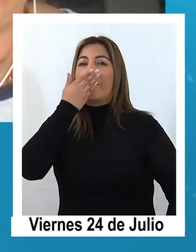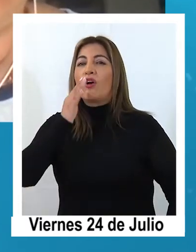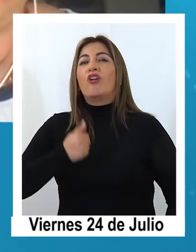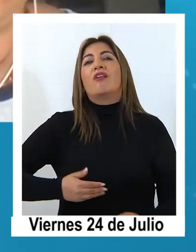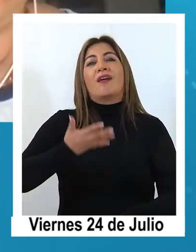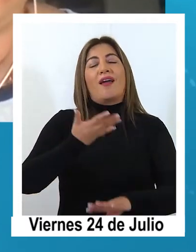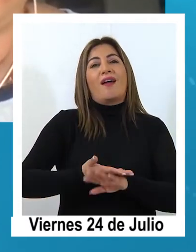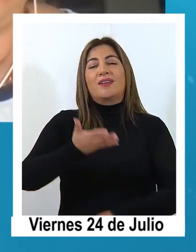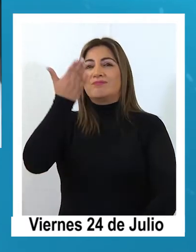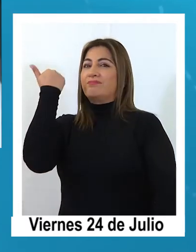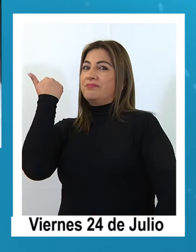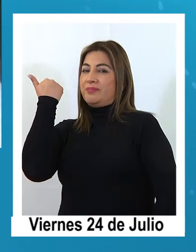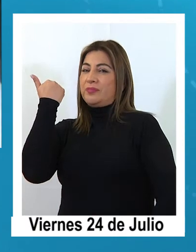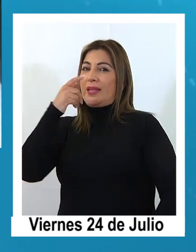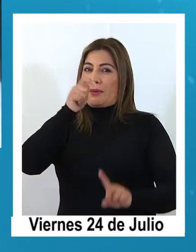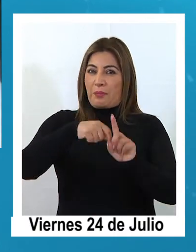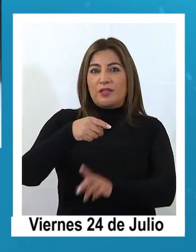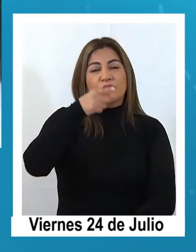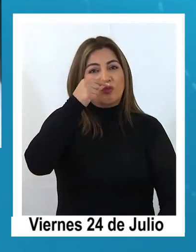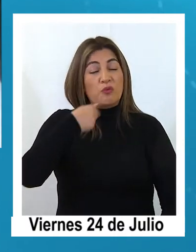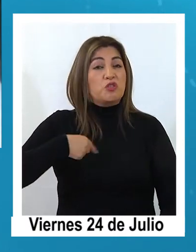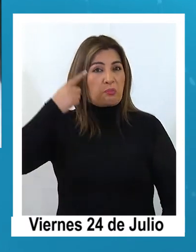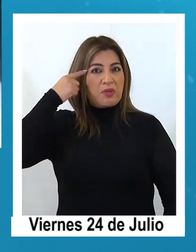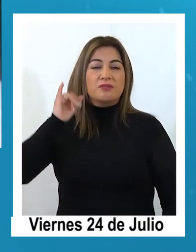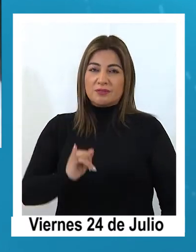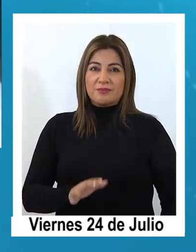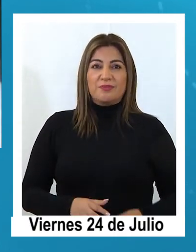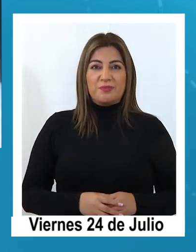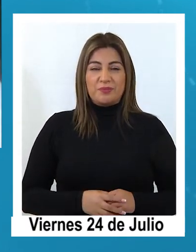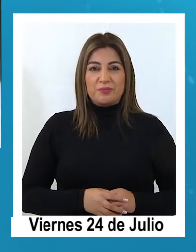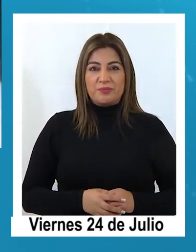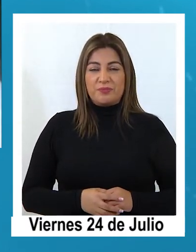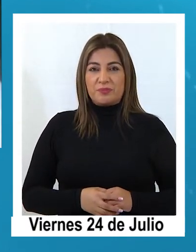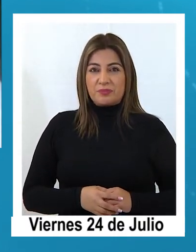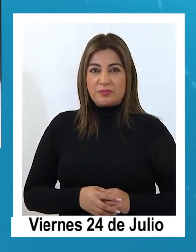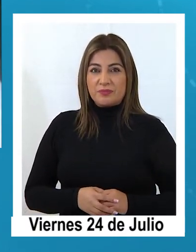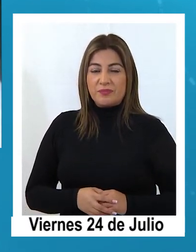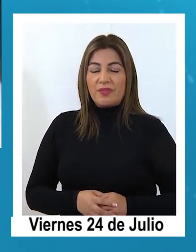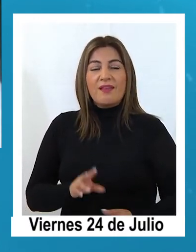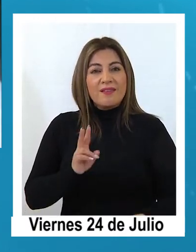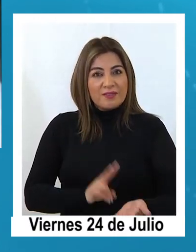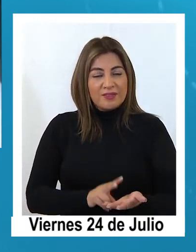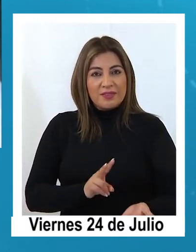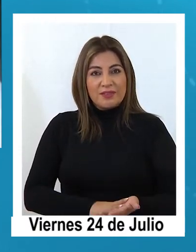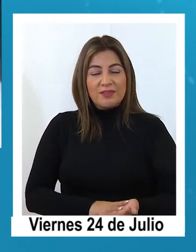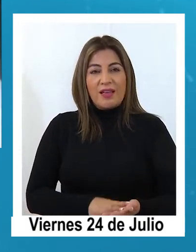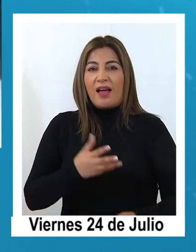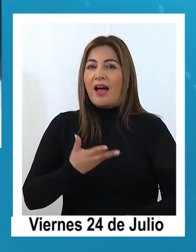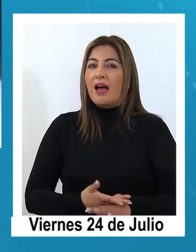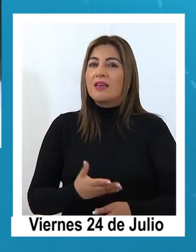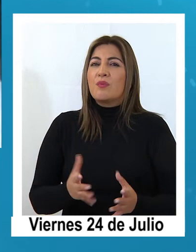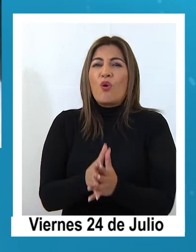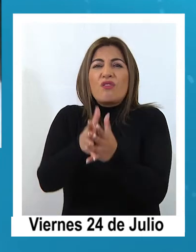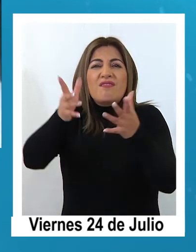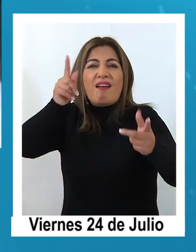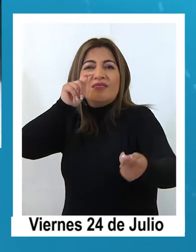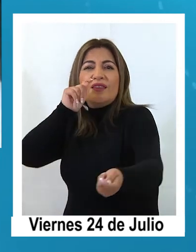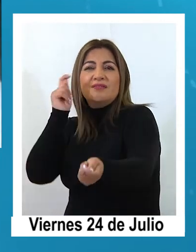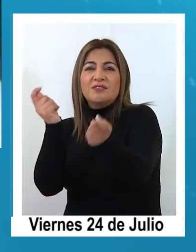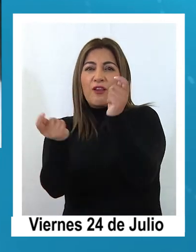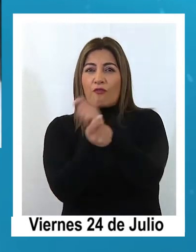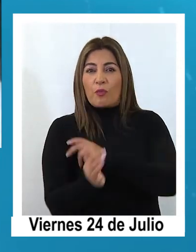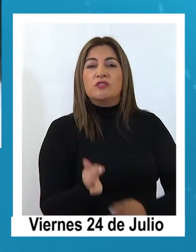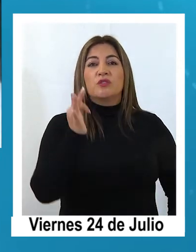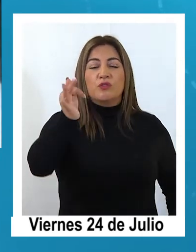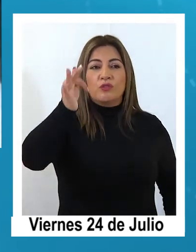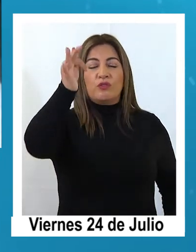los que teníamos previos a octubre. Y yo apuesto por eso, ¿no? Porque no cabe duda que va a haber grandes transformaciones y